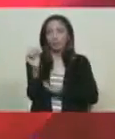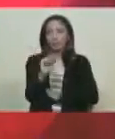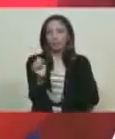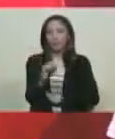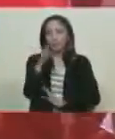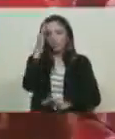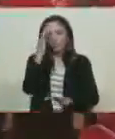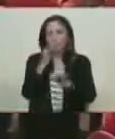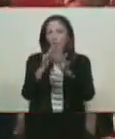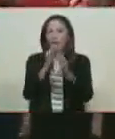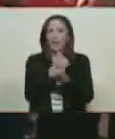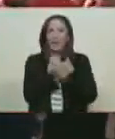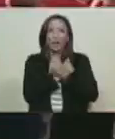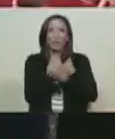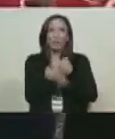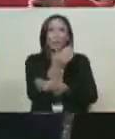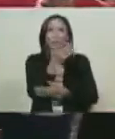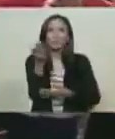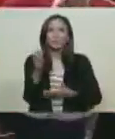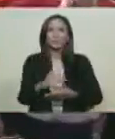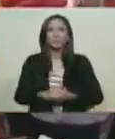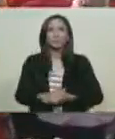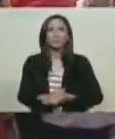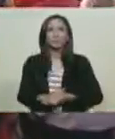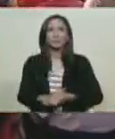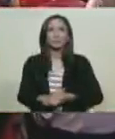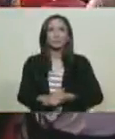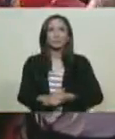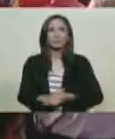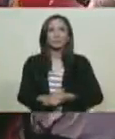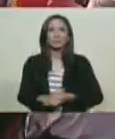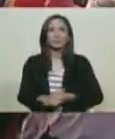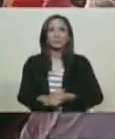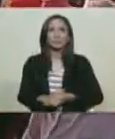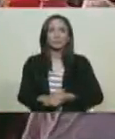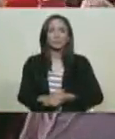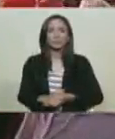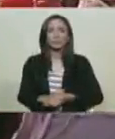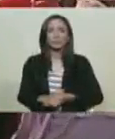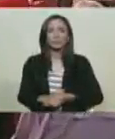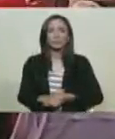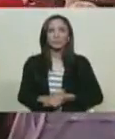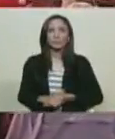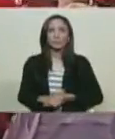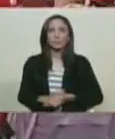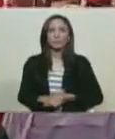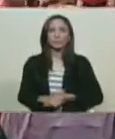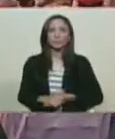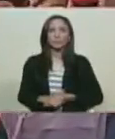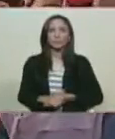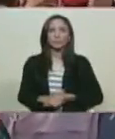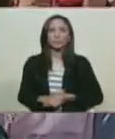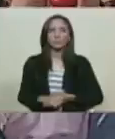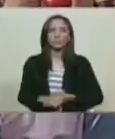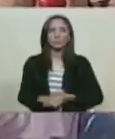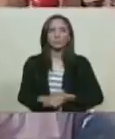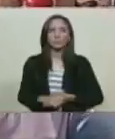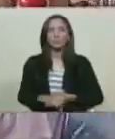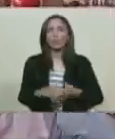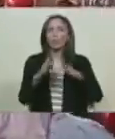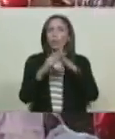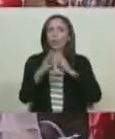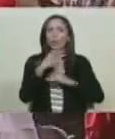Tengo fe en ustedes, compañeros. Tengo fe en ustedes, compañeras. Tengo fe en la